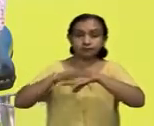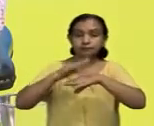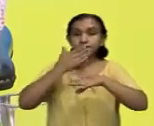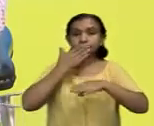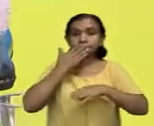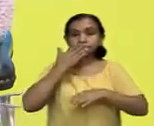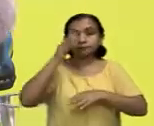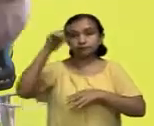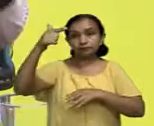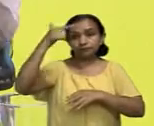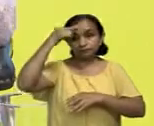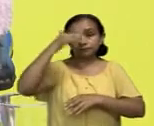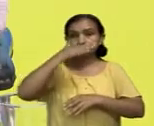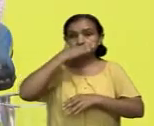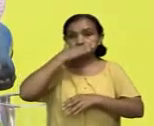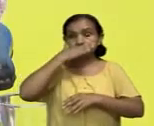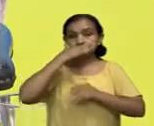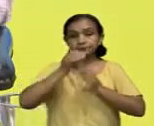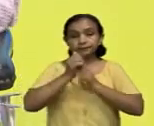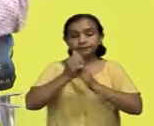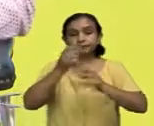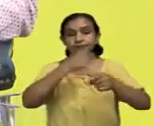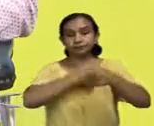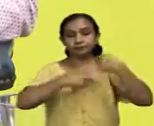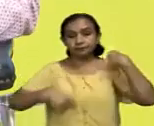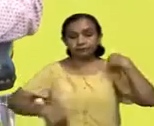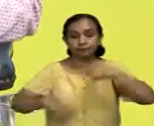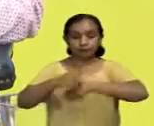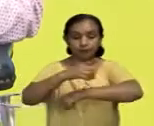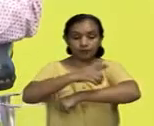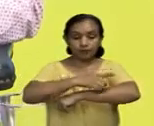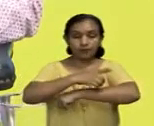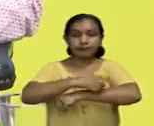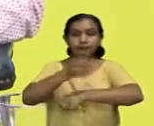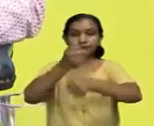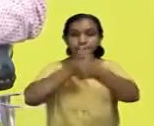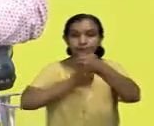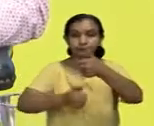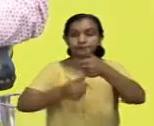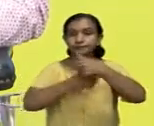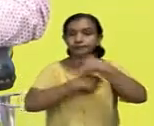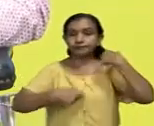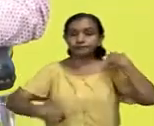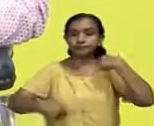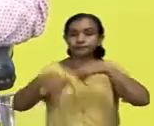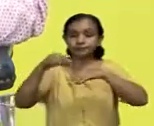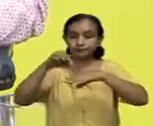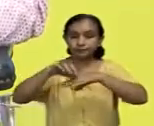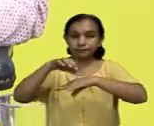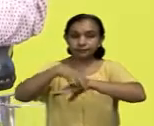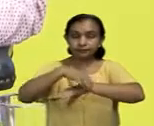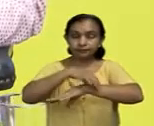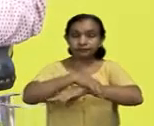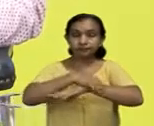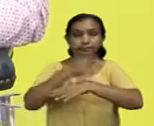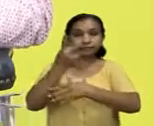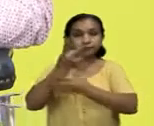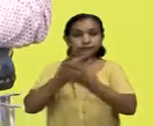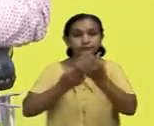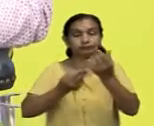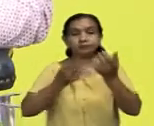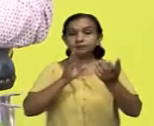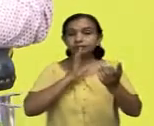gobierno sandinista presidido por el presidente Daniel Ortega y la vicepresidenta Rosario Murillo. Para hablar de este tema, de